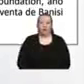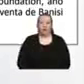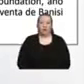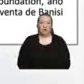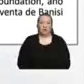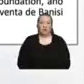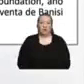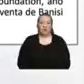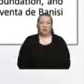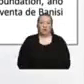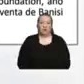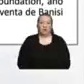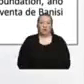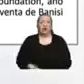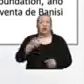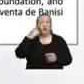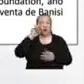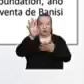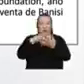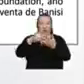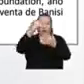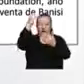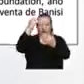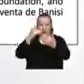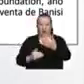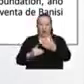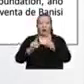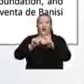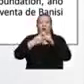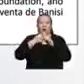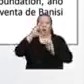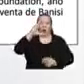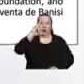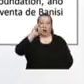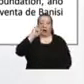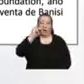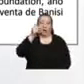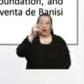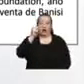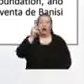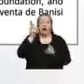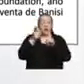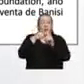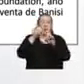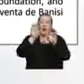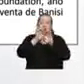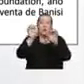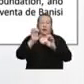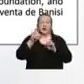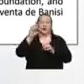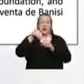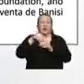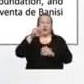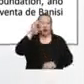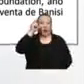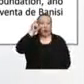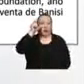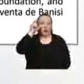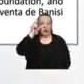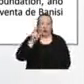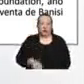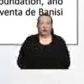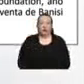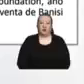cronología ser que se creen y la calma la primera oxford de las las acaba de cumplir 66 años entonces hace